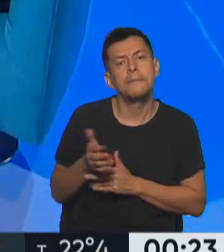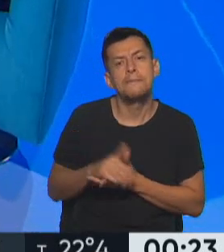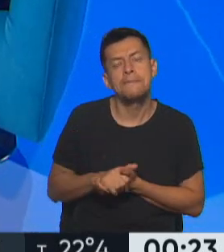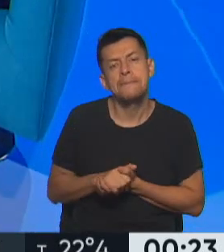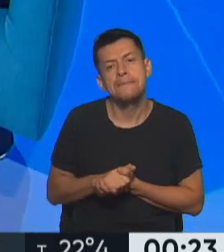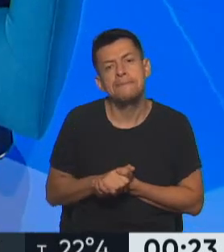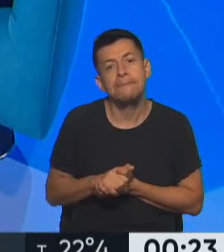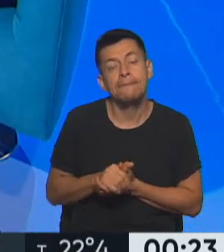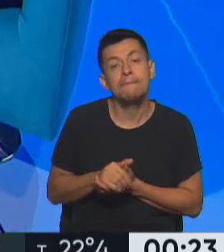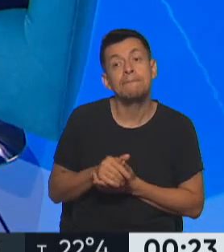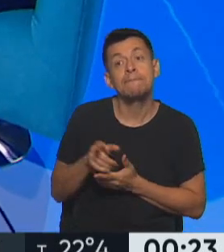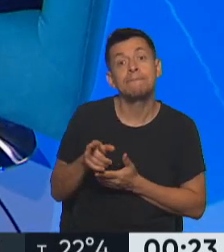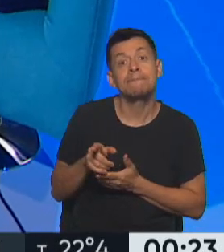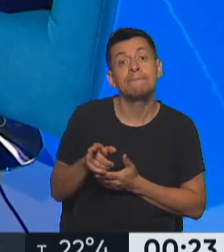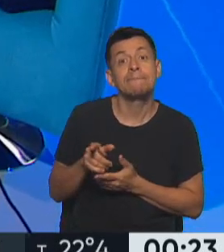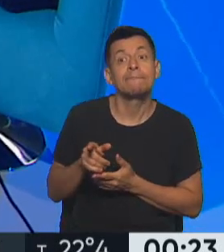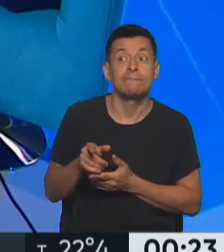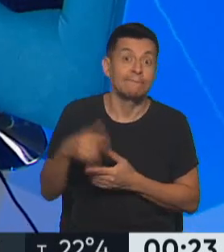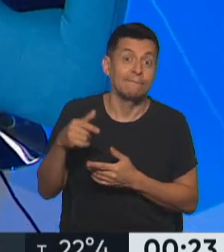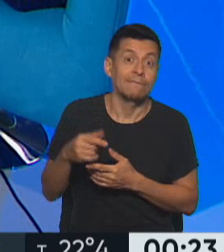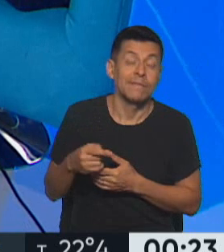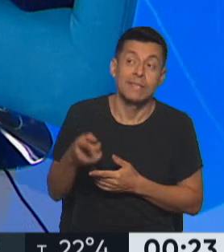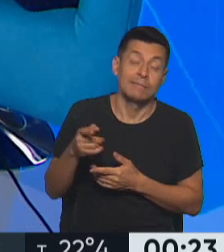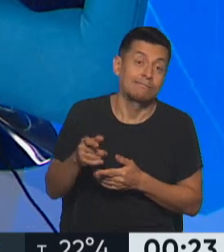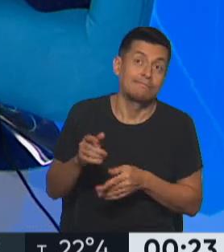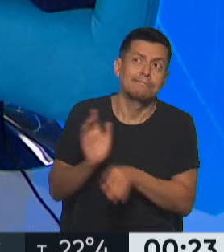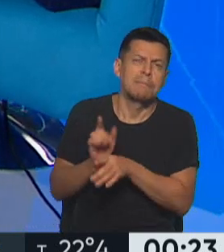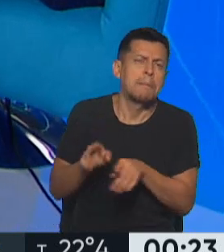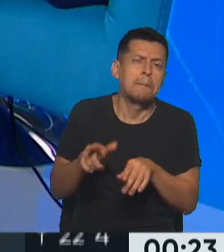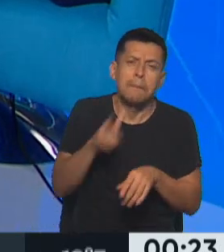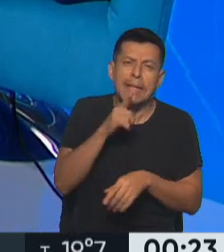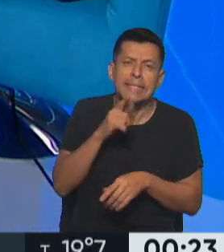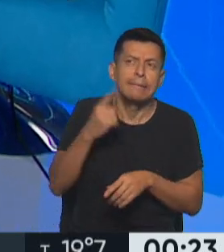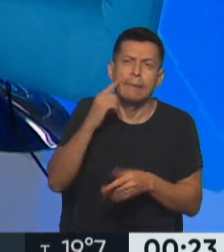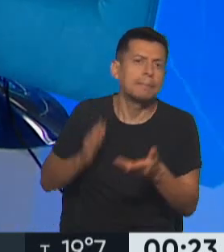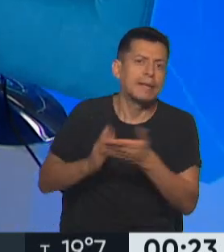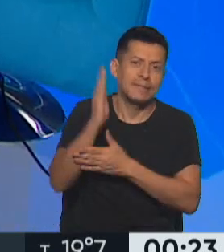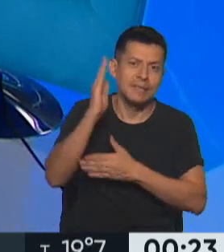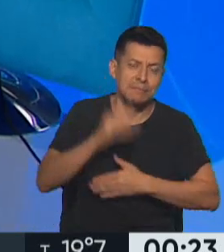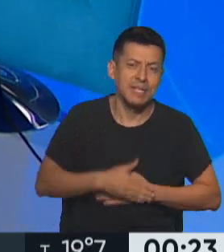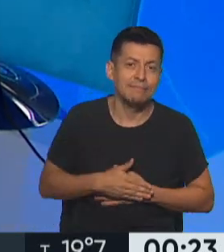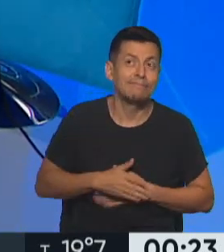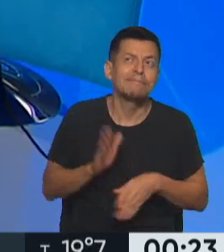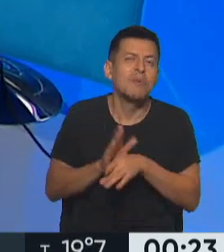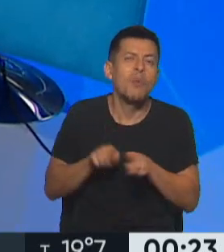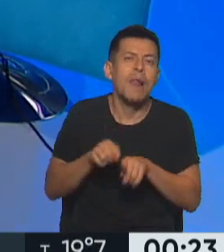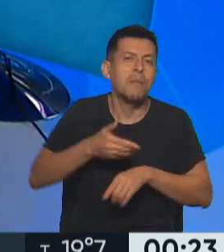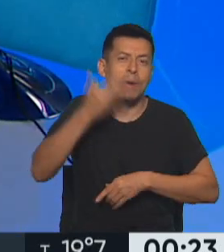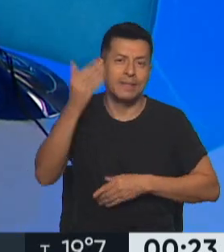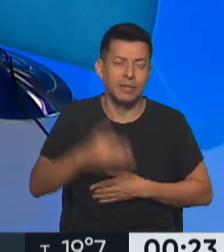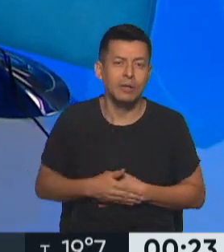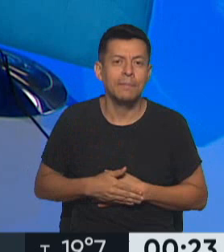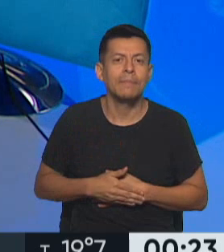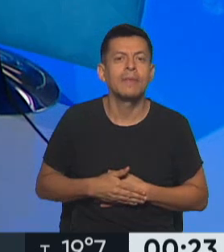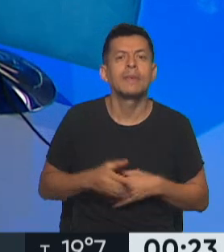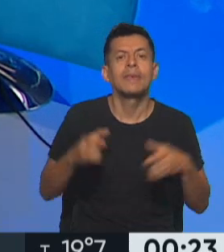de la familia es inmortal, me pareció increíble. Hermoso, poético casi. Diego, ¿y cómo fue la idea de grabar estos dos videoclips de un